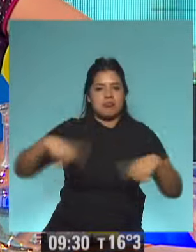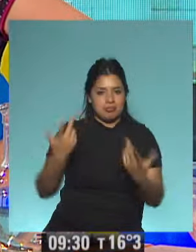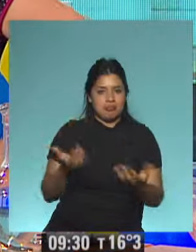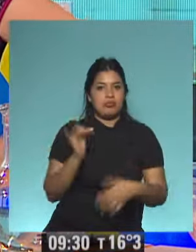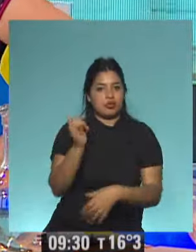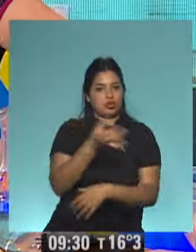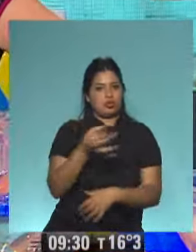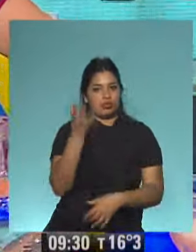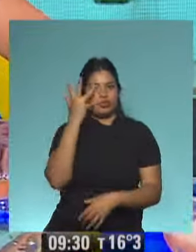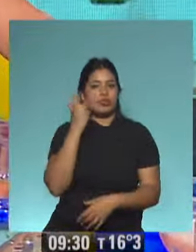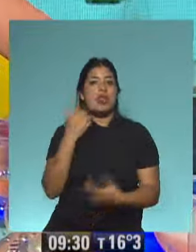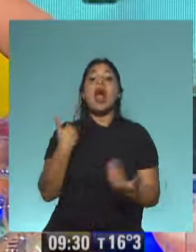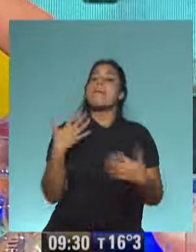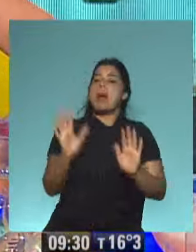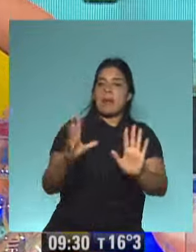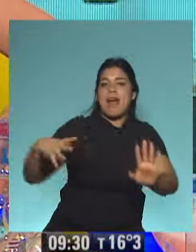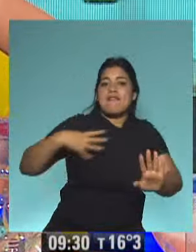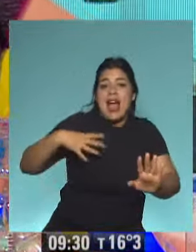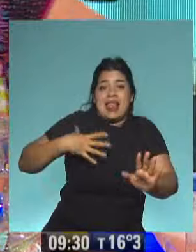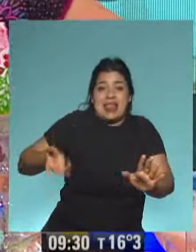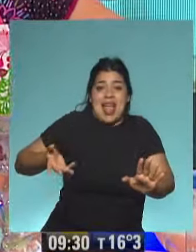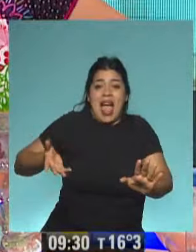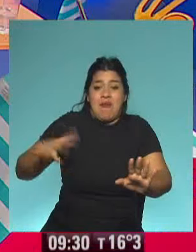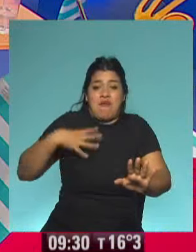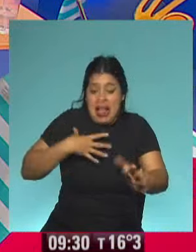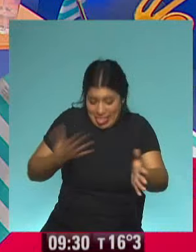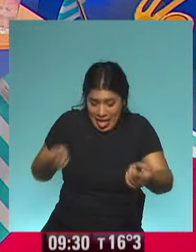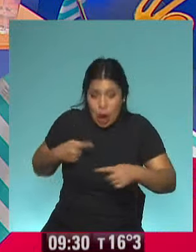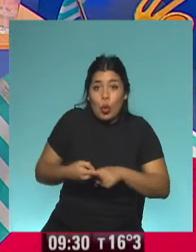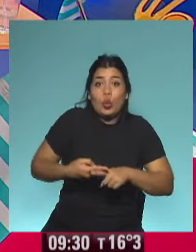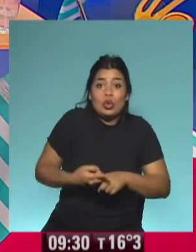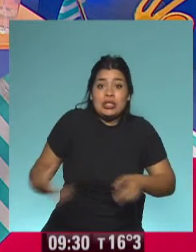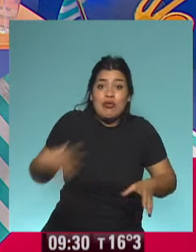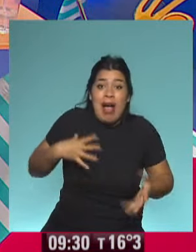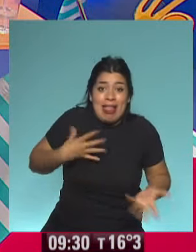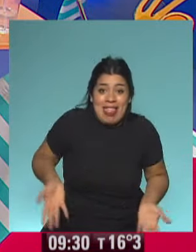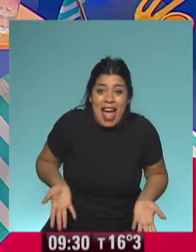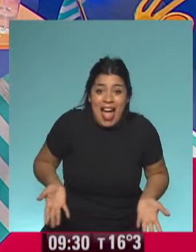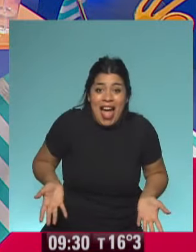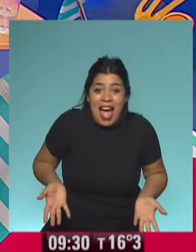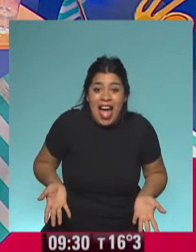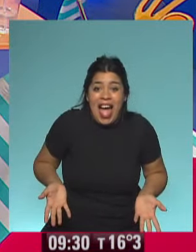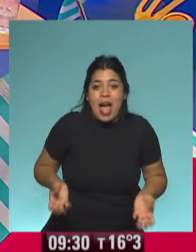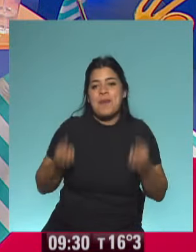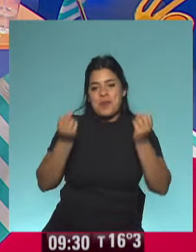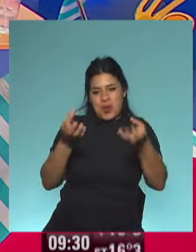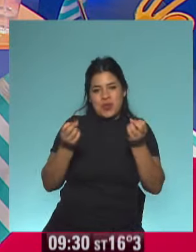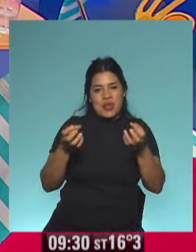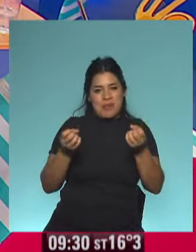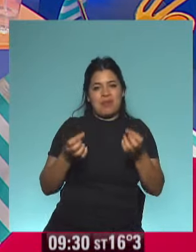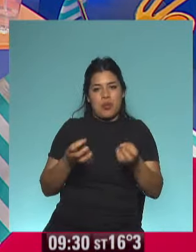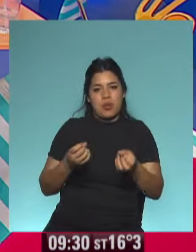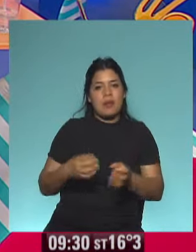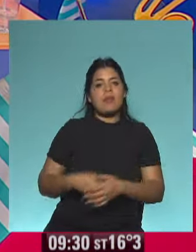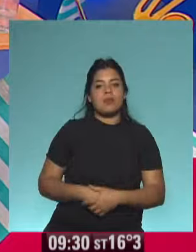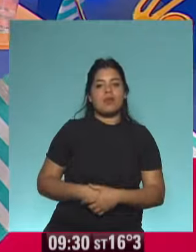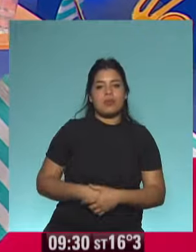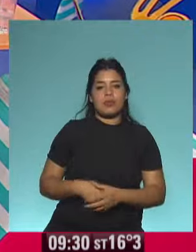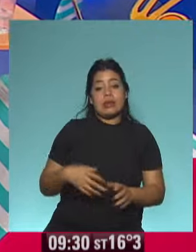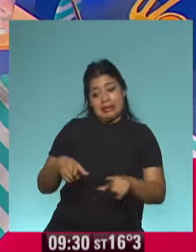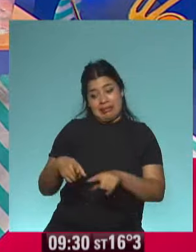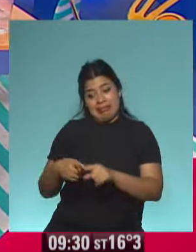sabes qué me falta para cortar? ¿Con qué se corta? A ver, en sus casas, ¿con qué cortarían? Con un cuchillo, pero hay un cuchillo que no corta